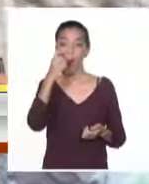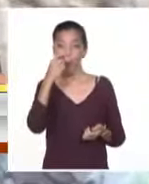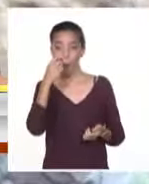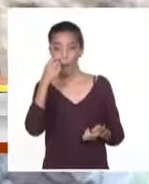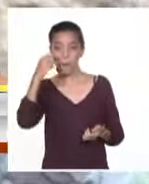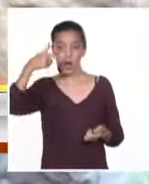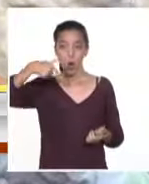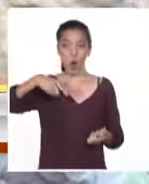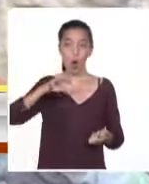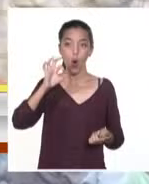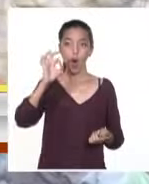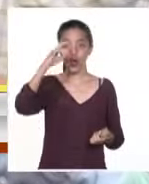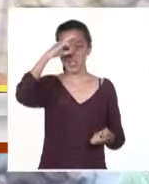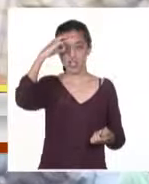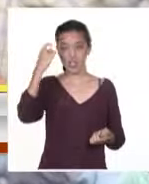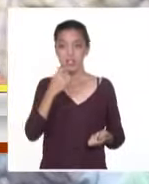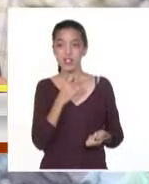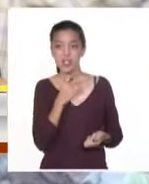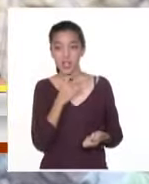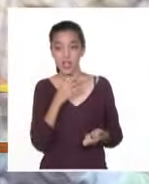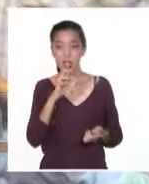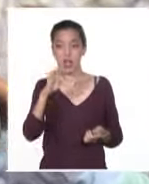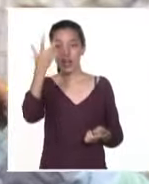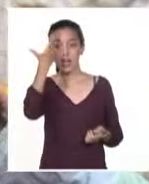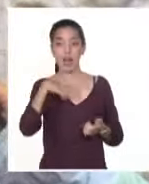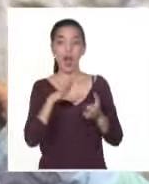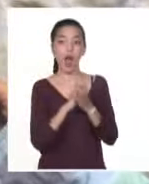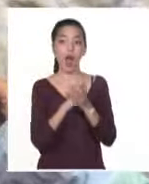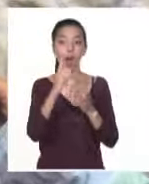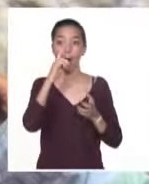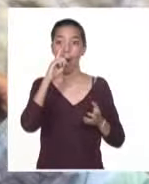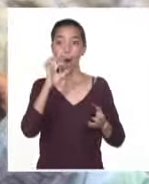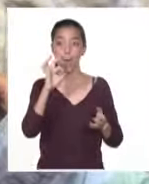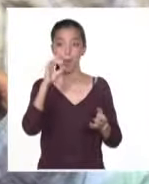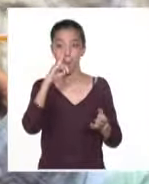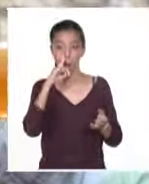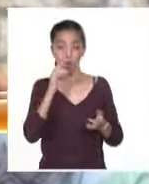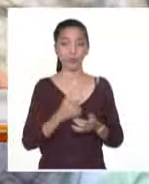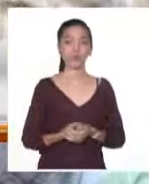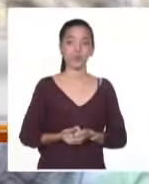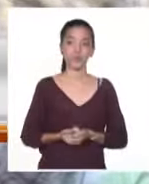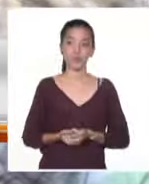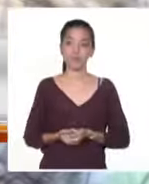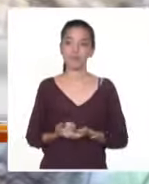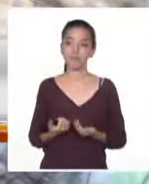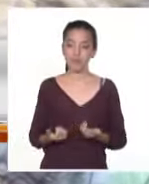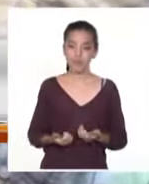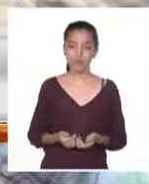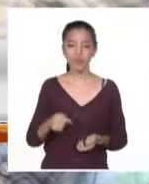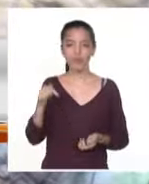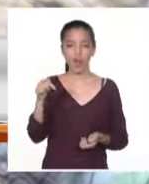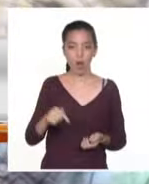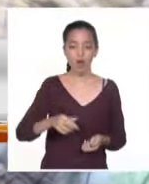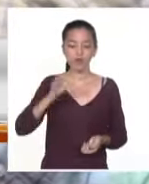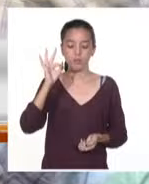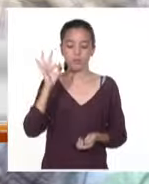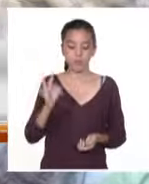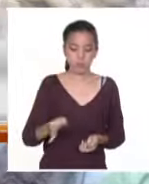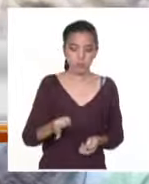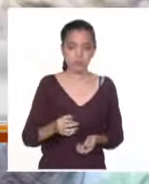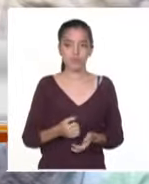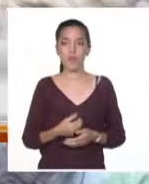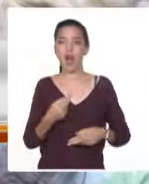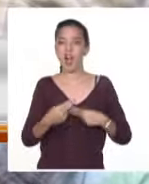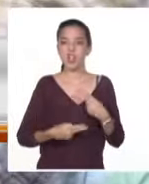nos alegra esta experiencia que estamos viendo aquí, también lo decimos, porque es lo que hay que hacer en estos momentos. Por